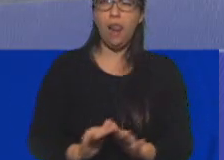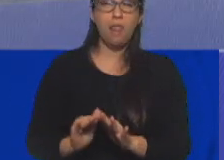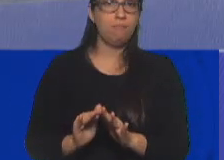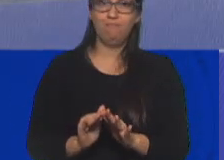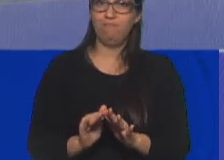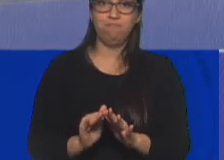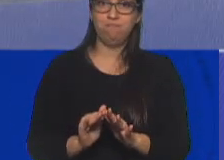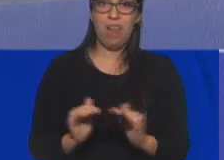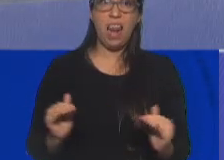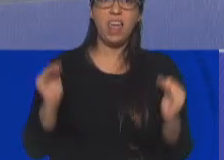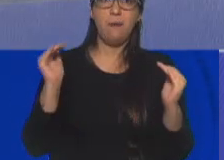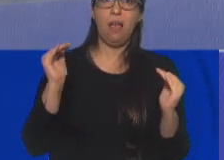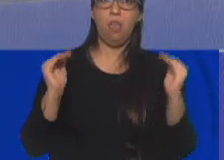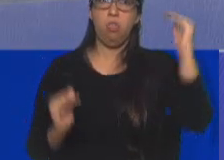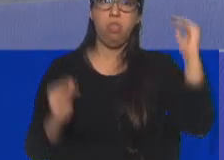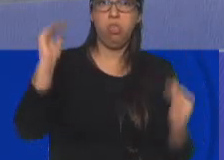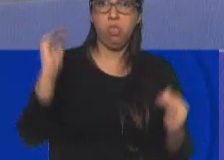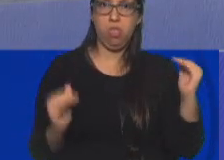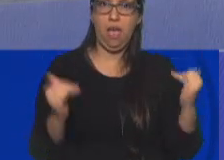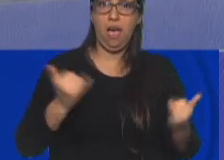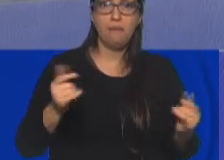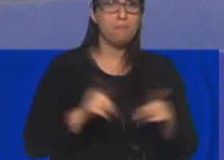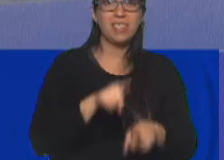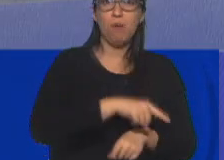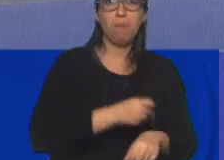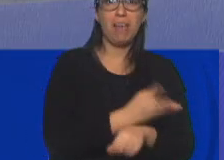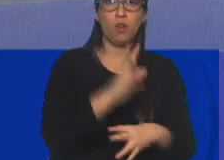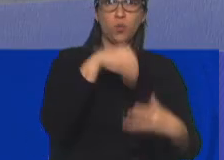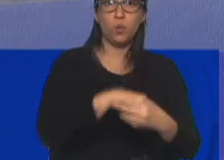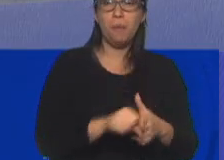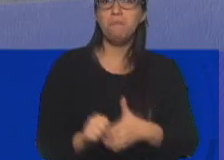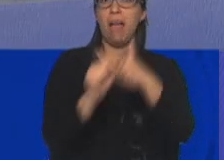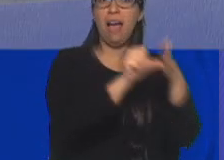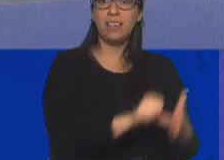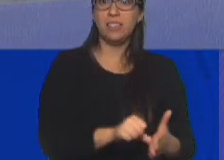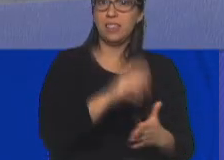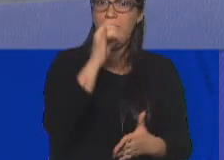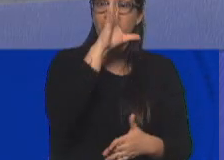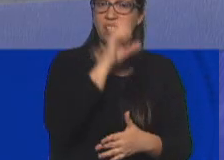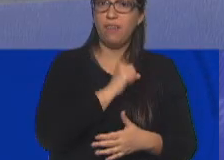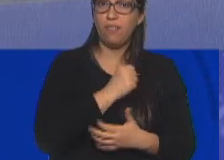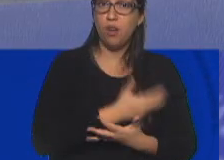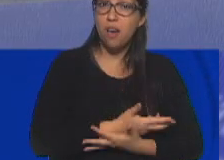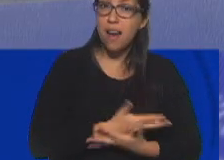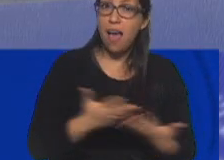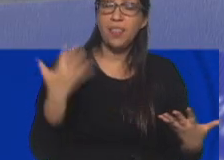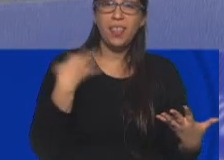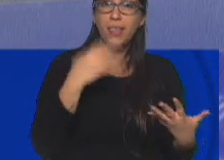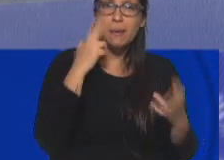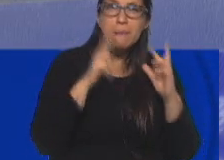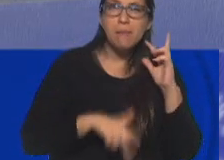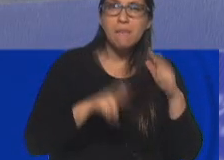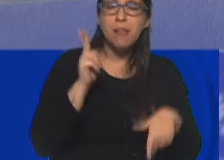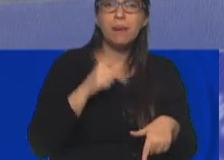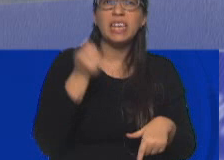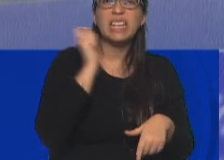Un poco pasa lo mismo, ¿no? Digamos, nuestros países tienen desafíos grandes, tienen que establecer, todavía no está resuelto